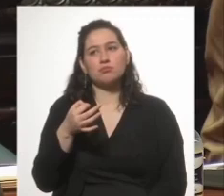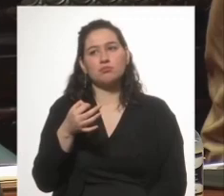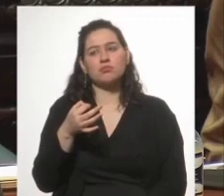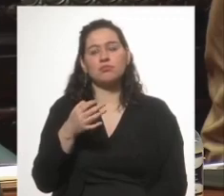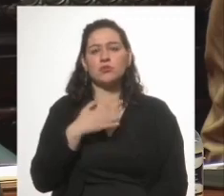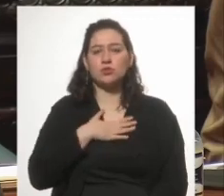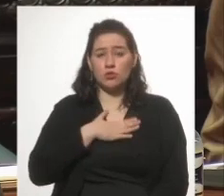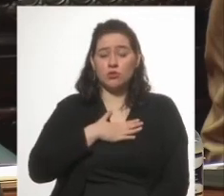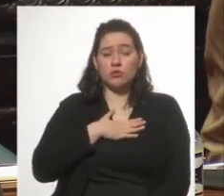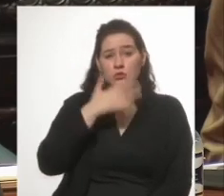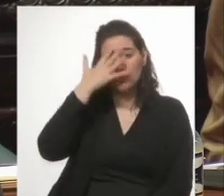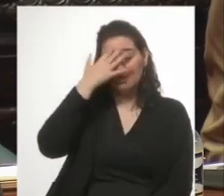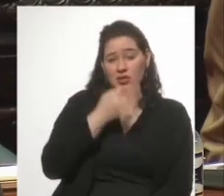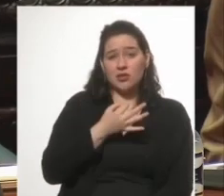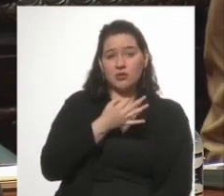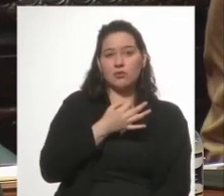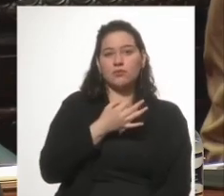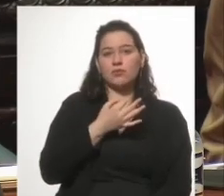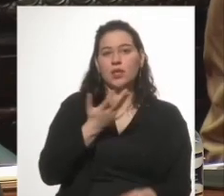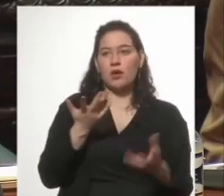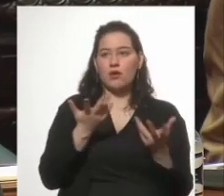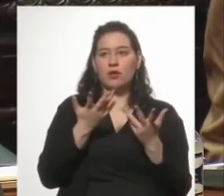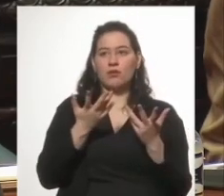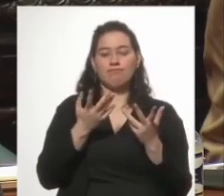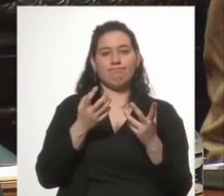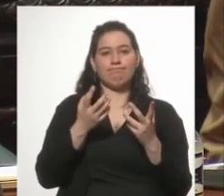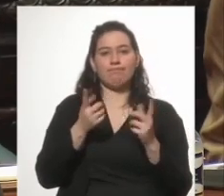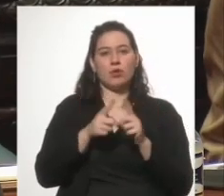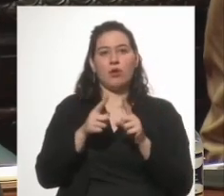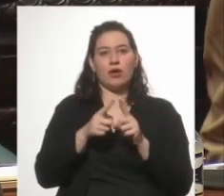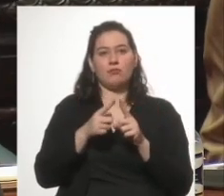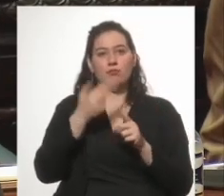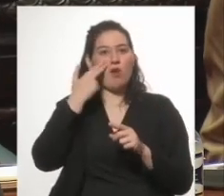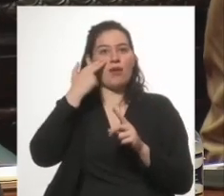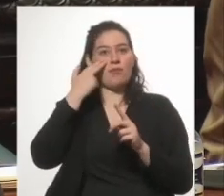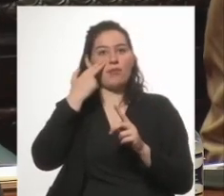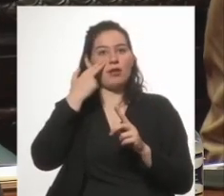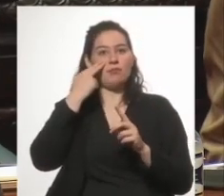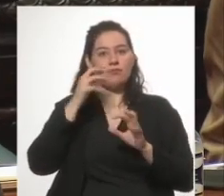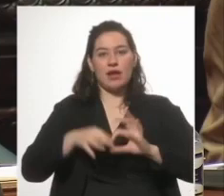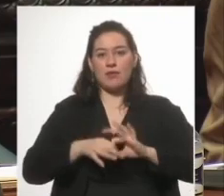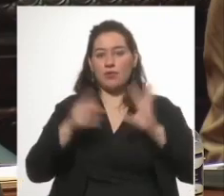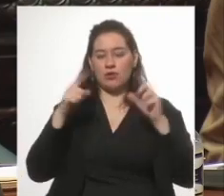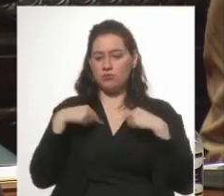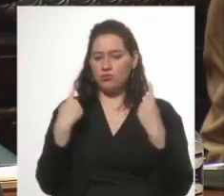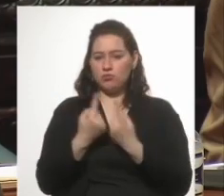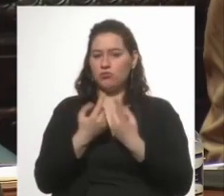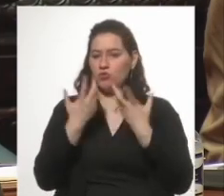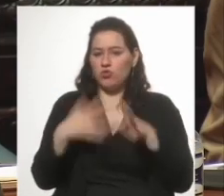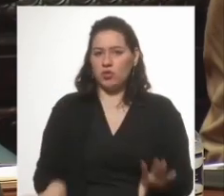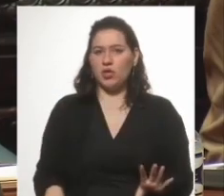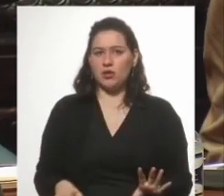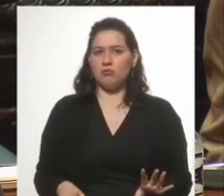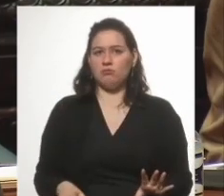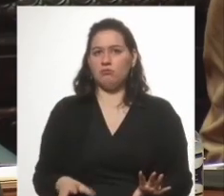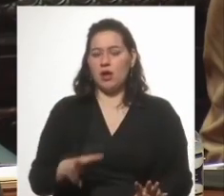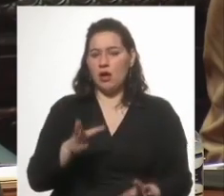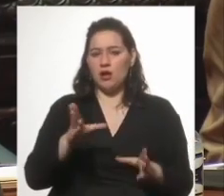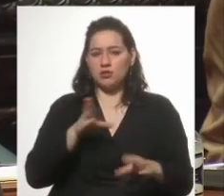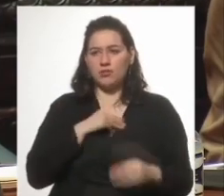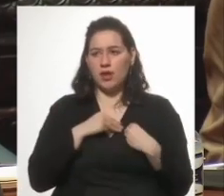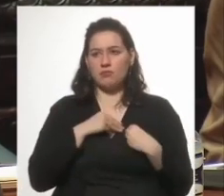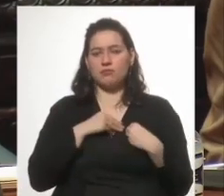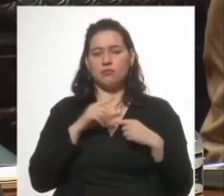Y yo creo que estamos ante un escándalo para la democracia y no estamos dispuestos a prestarnos a eso.